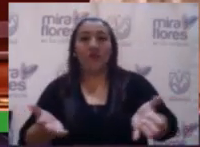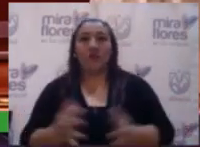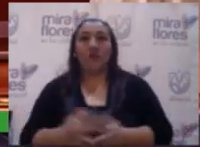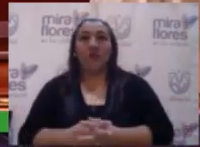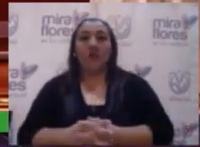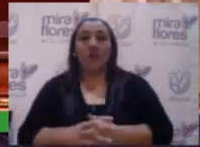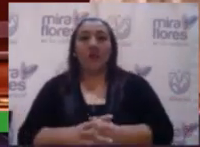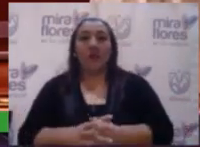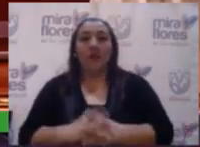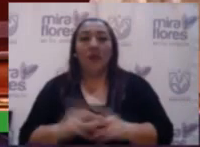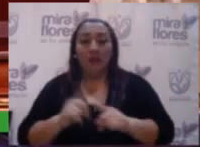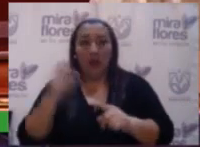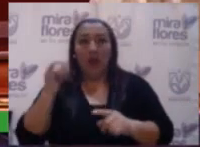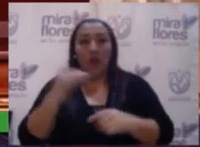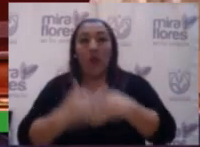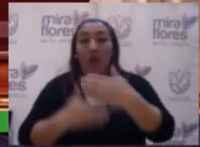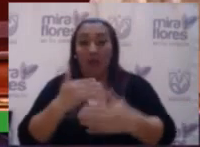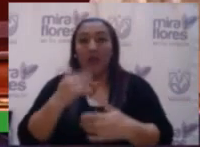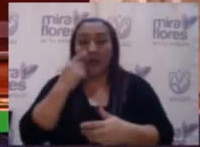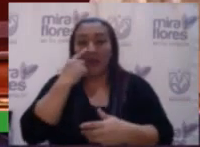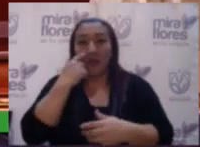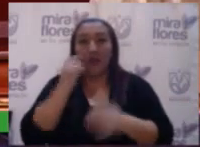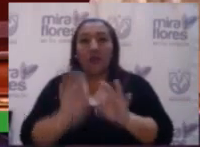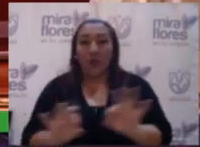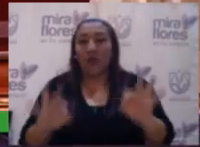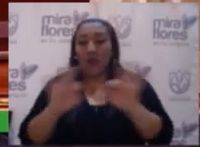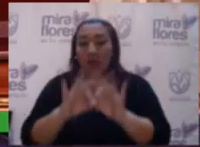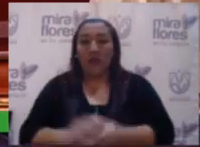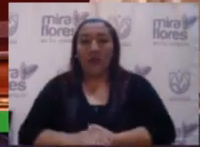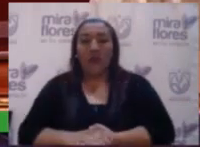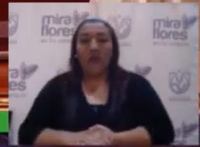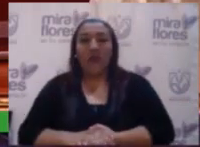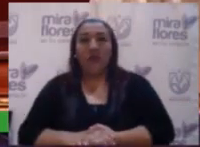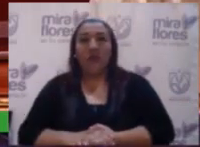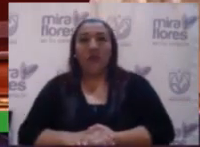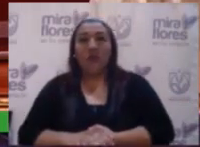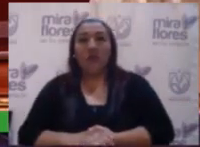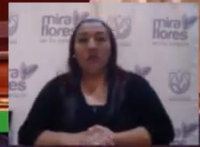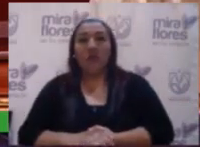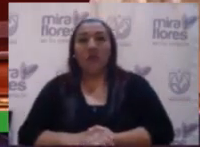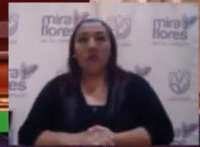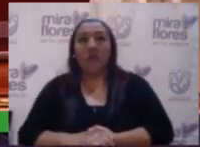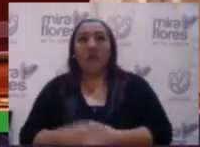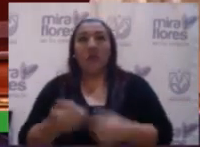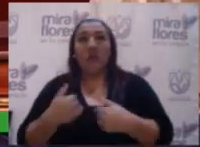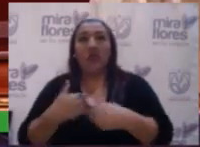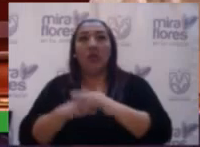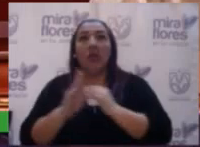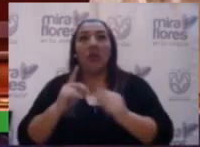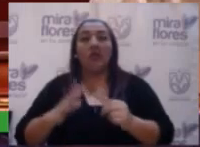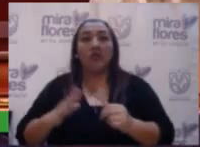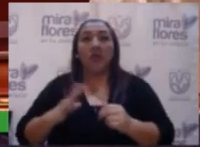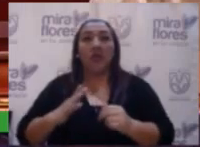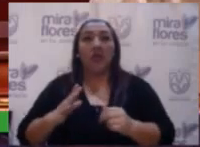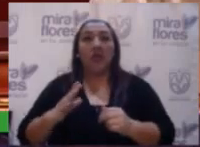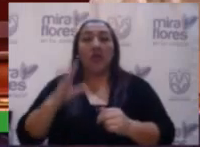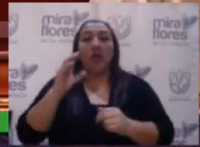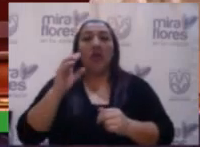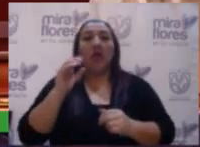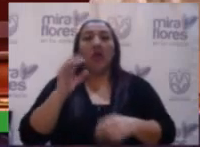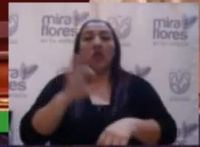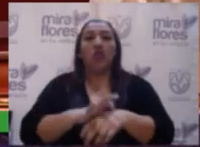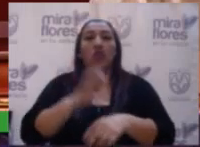Pero hay un hay un avance de importancia tenemos en sala a la señora Gloria corbacho a la